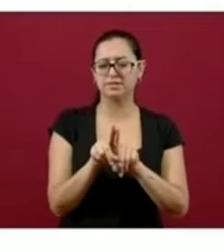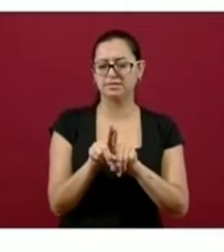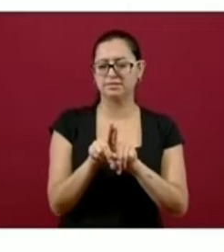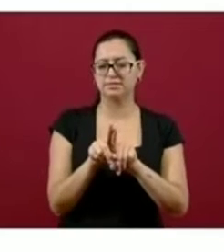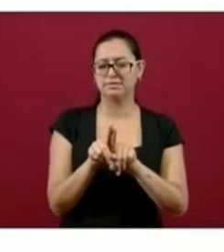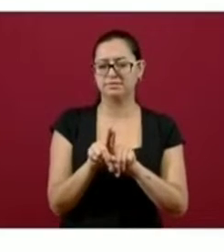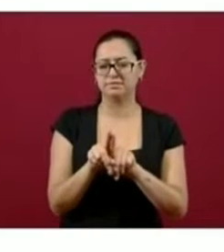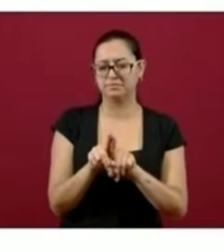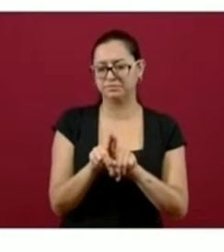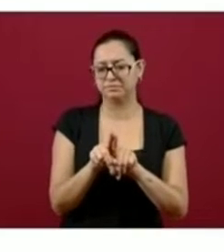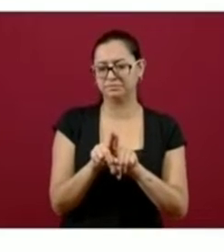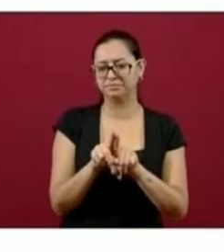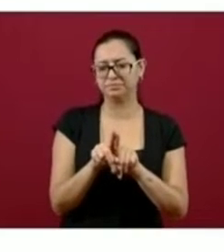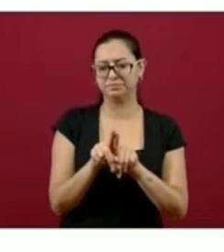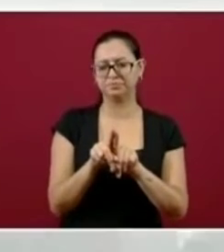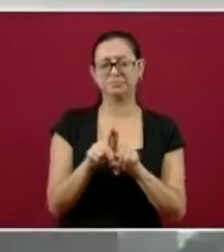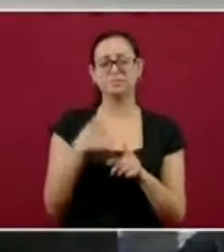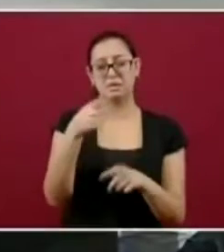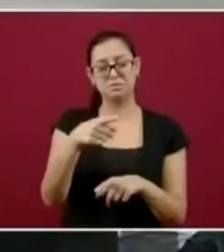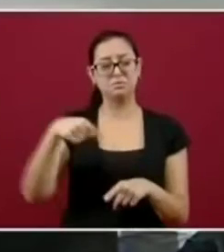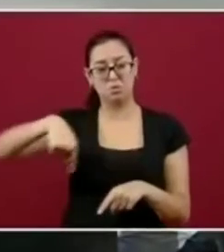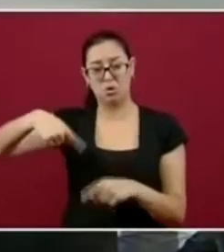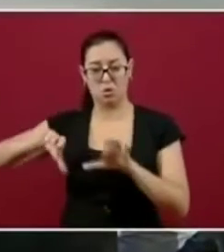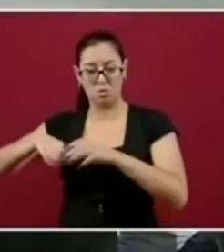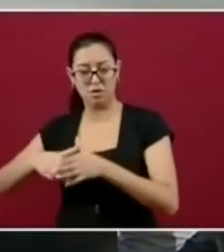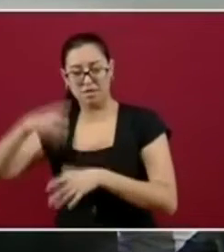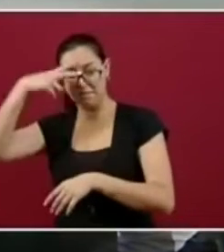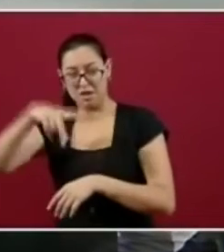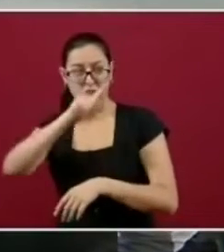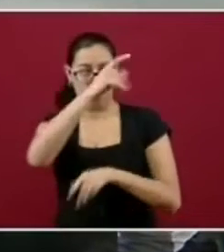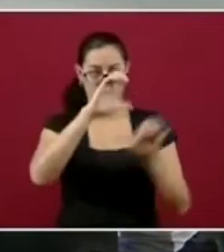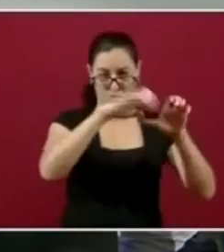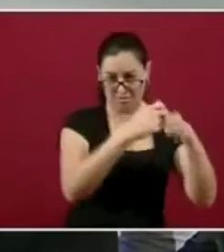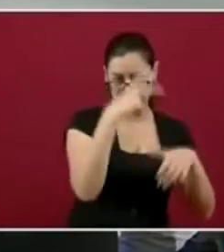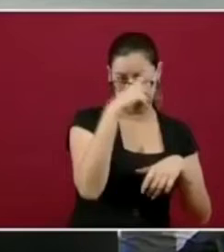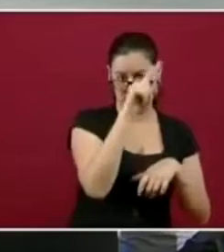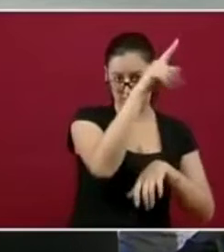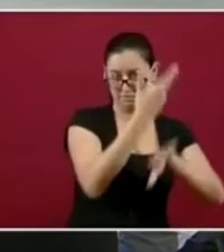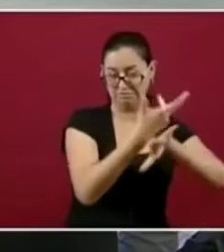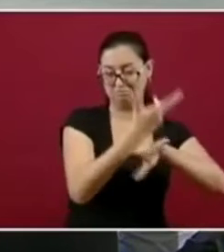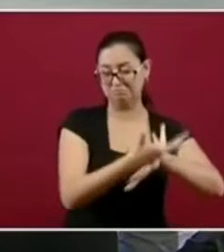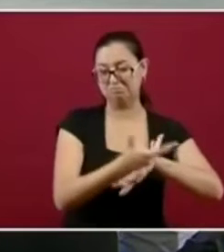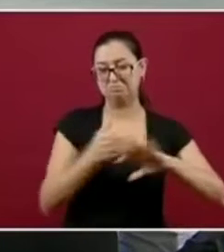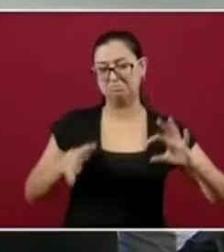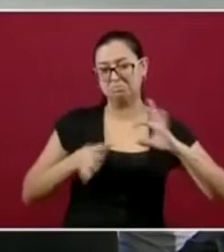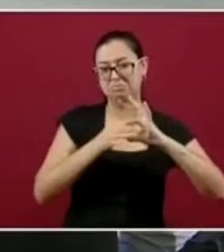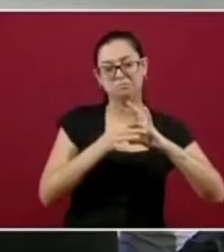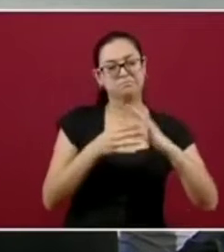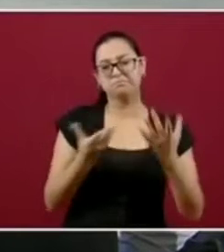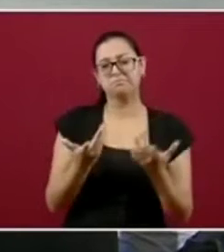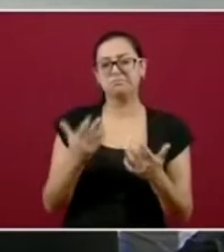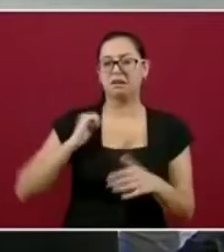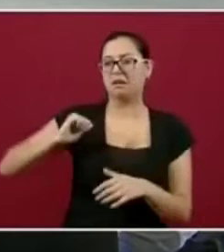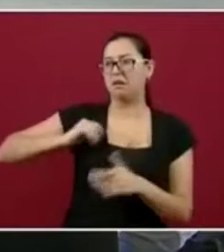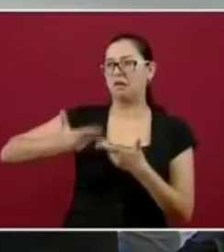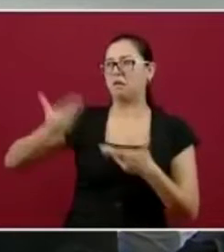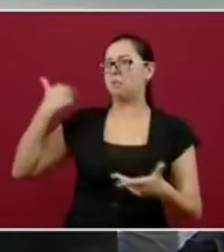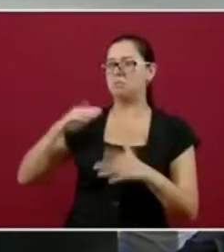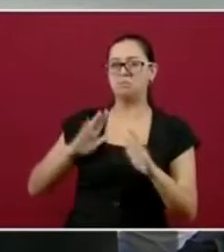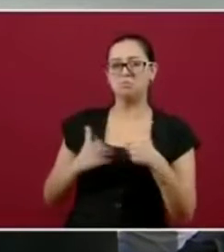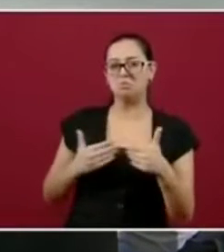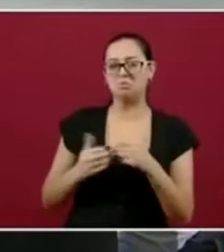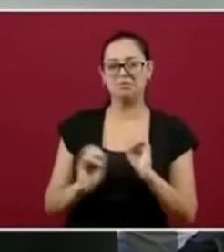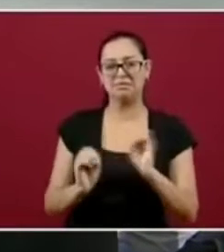la comunidad hacia México como de México hacia las comunidades allá, son obsoletos e insuficientes. Como ustedes saben,